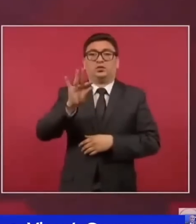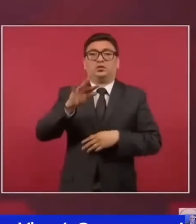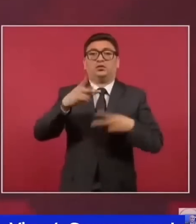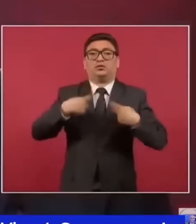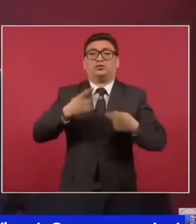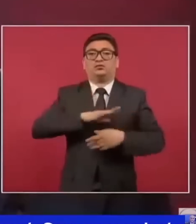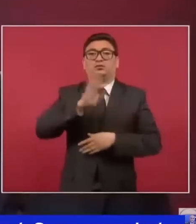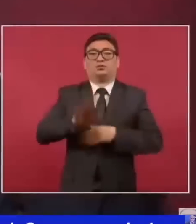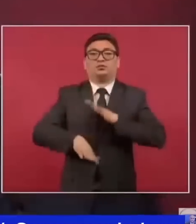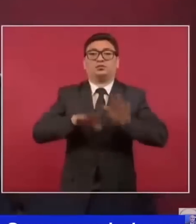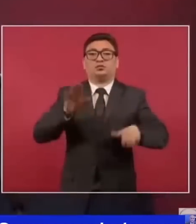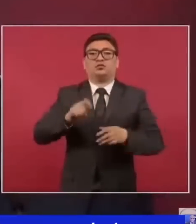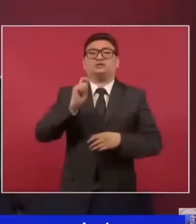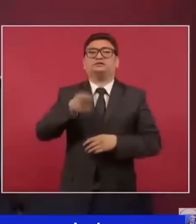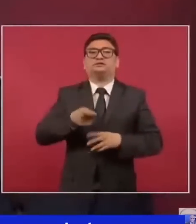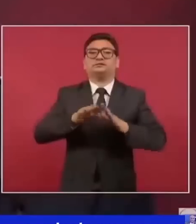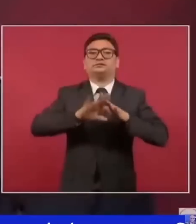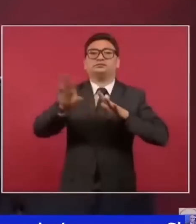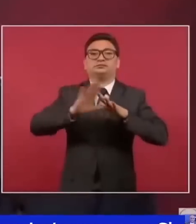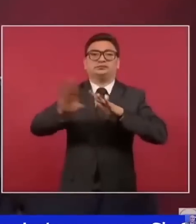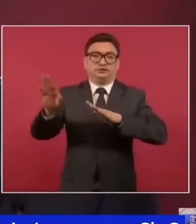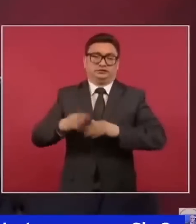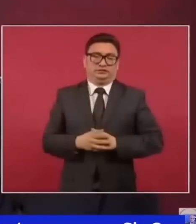muertos de migrantes.